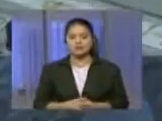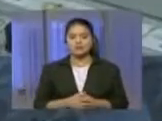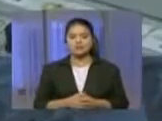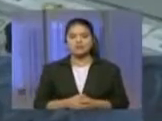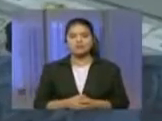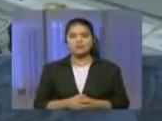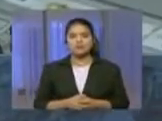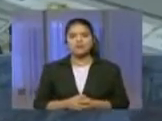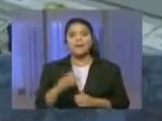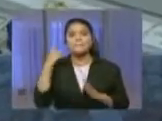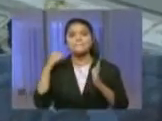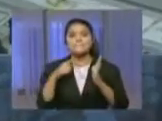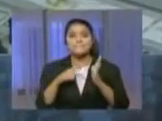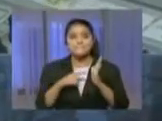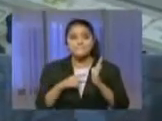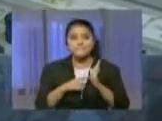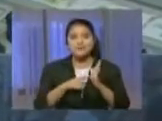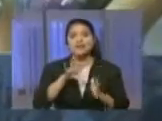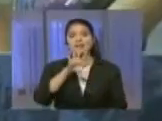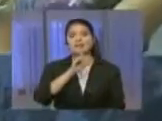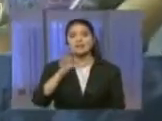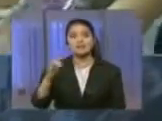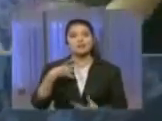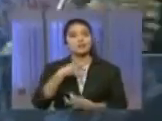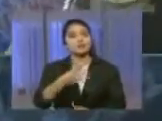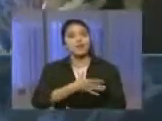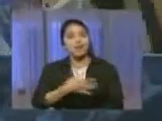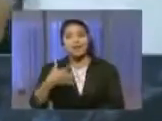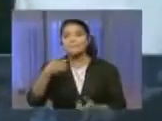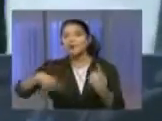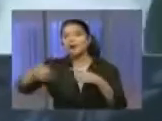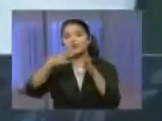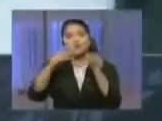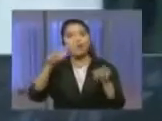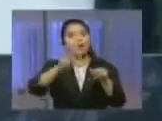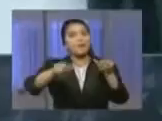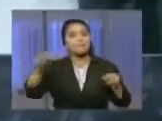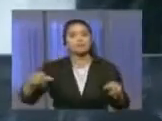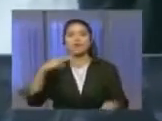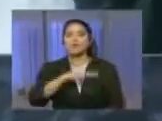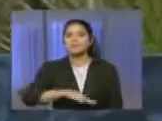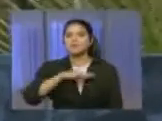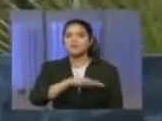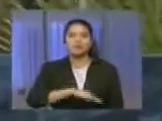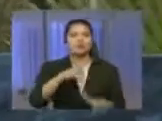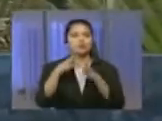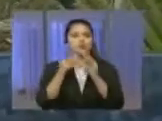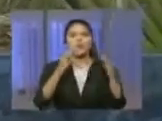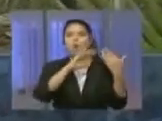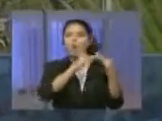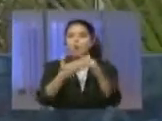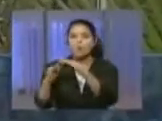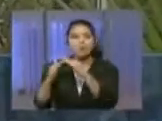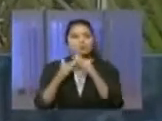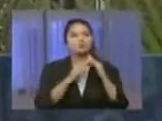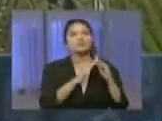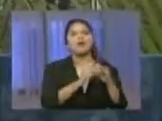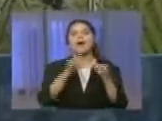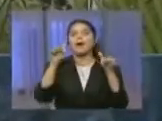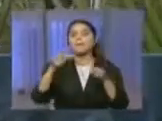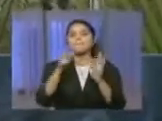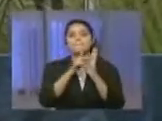100 espacios de interés para los recreadores y recreadoras base de misiones comunidades este